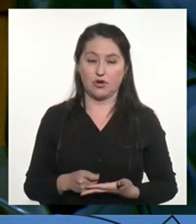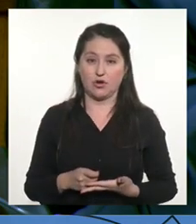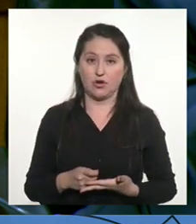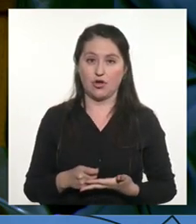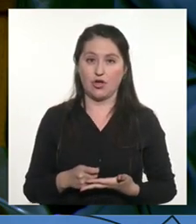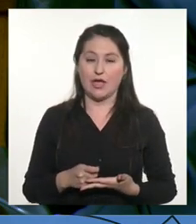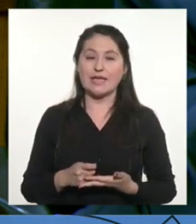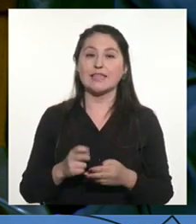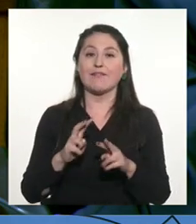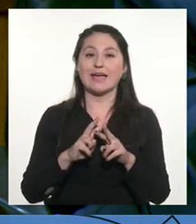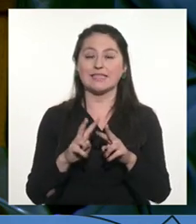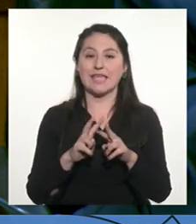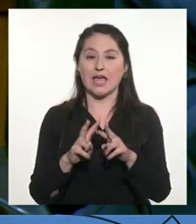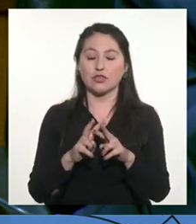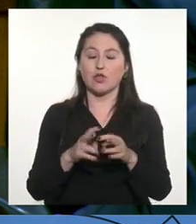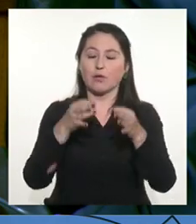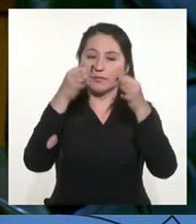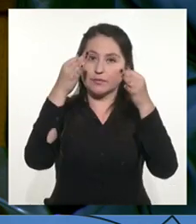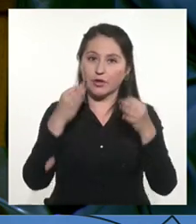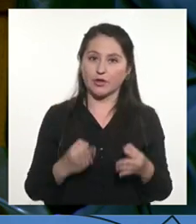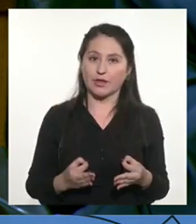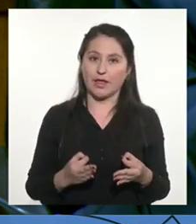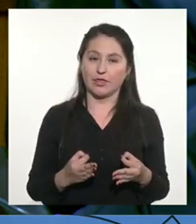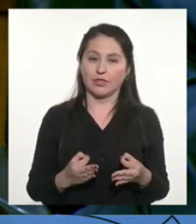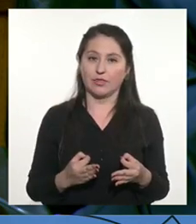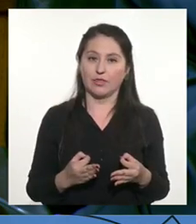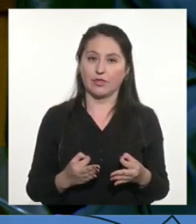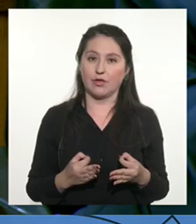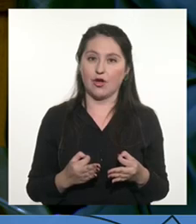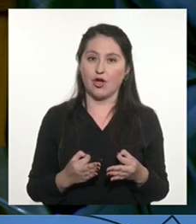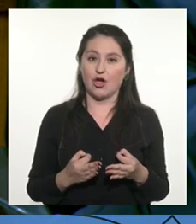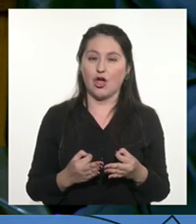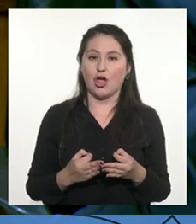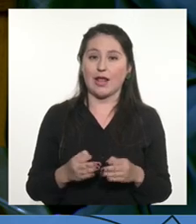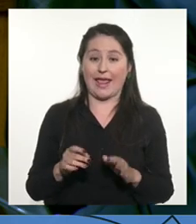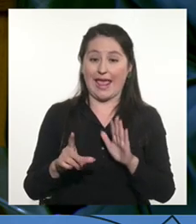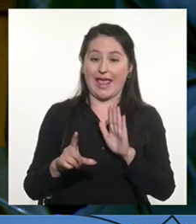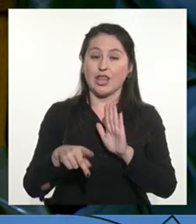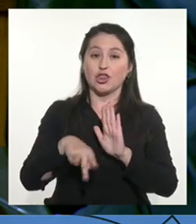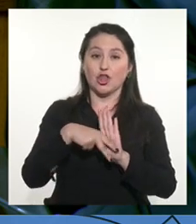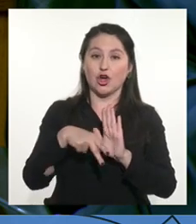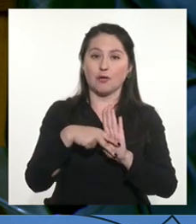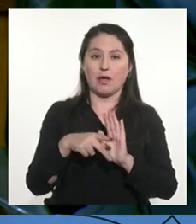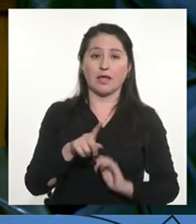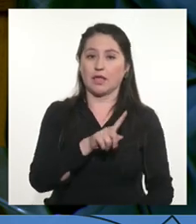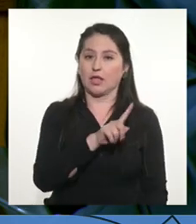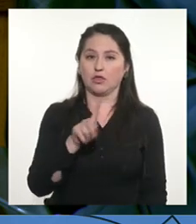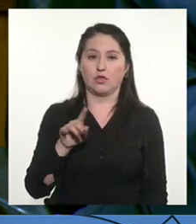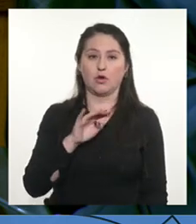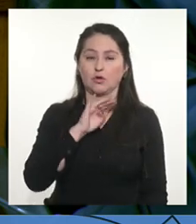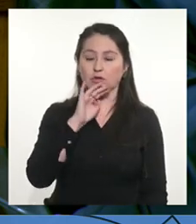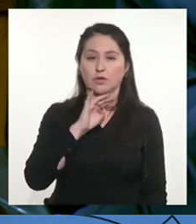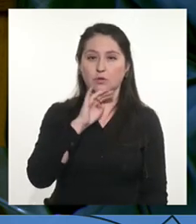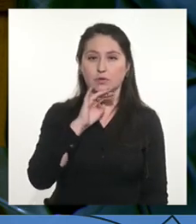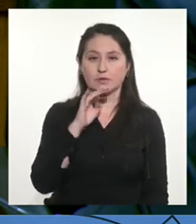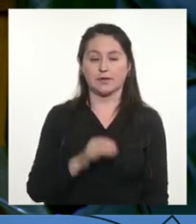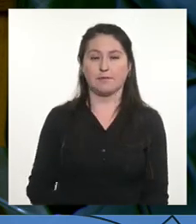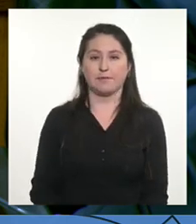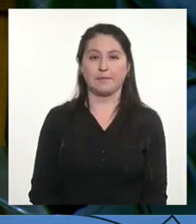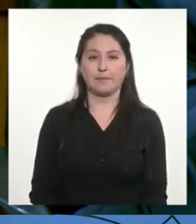decretando en forma expresa la caducidad de ciertas normas que ya no operan